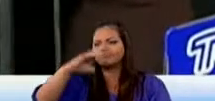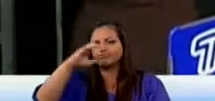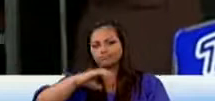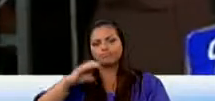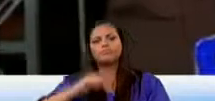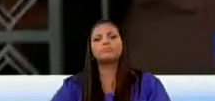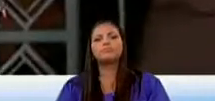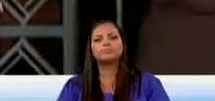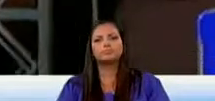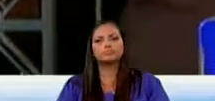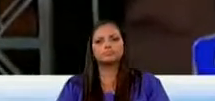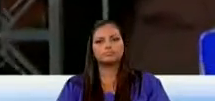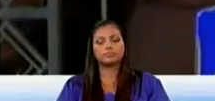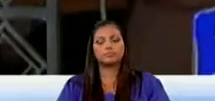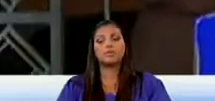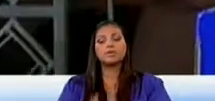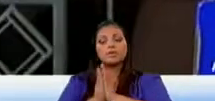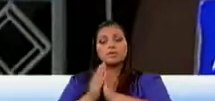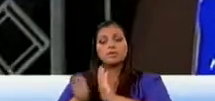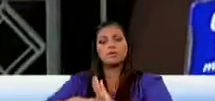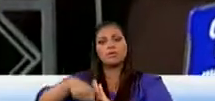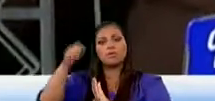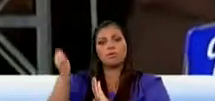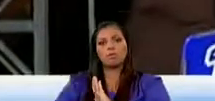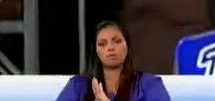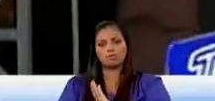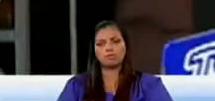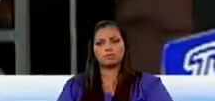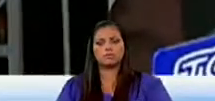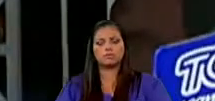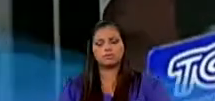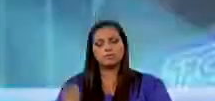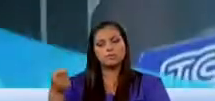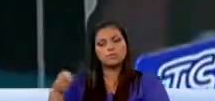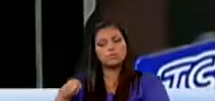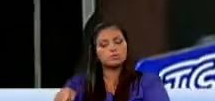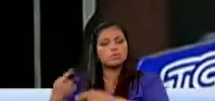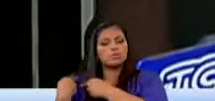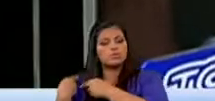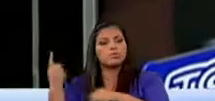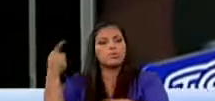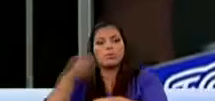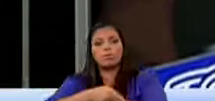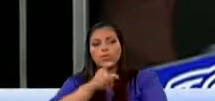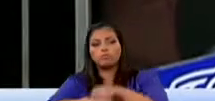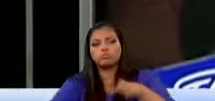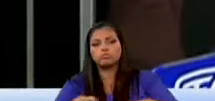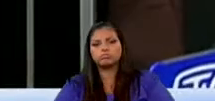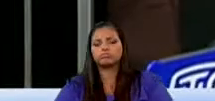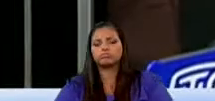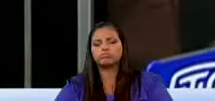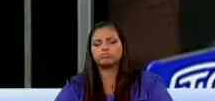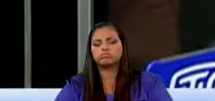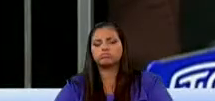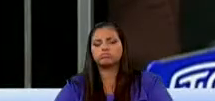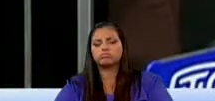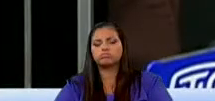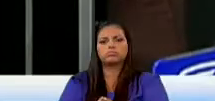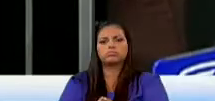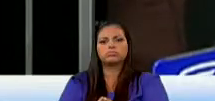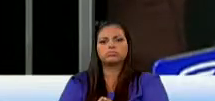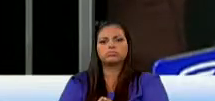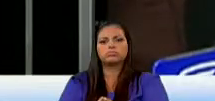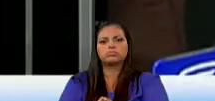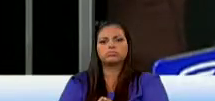cautelares respectivas. Se pidió a los jueces obviamente las detenciones de estas personas, así como las incautaciones